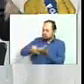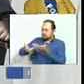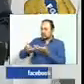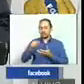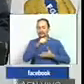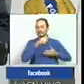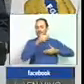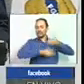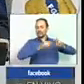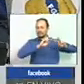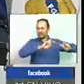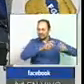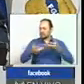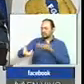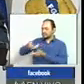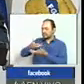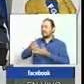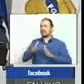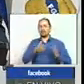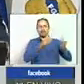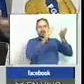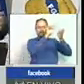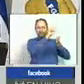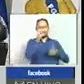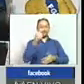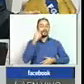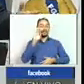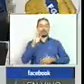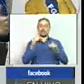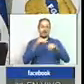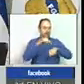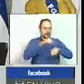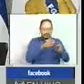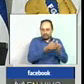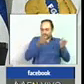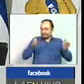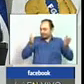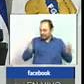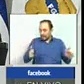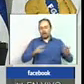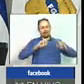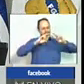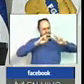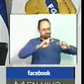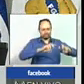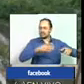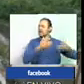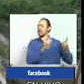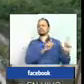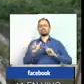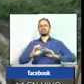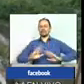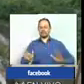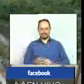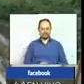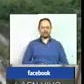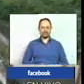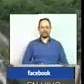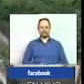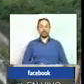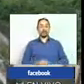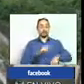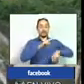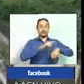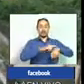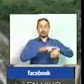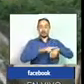los pormenores del caso, pero prácticamente la Fiscalía ya, y por el plazo que había transcurrido, ya todas las diligencias ya se habían realizado. Se ha brindado una